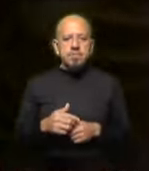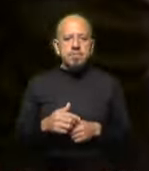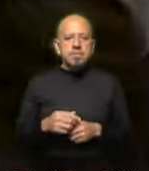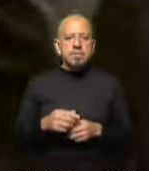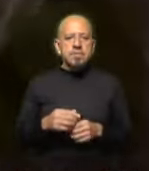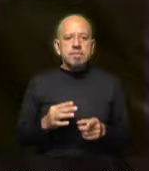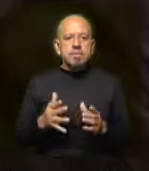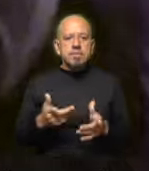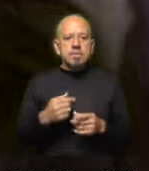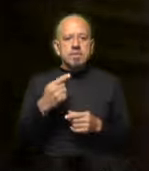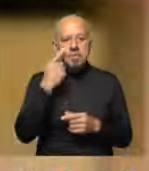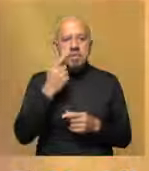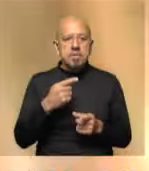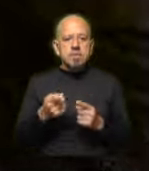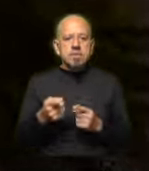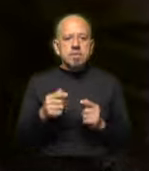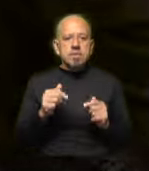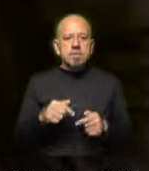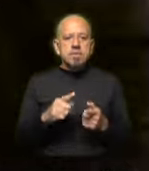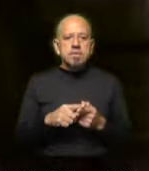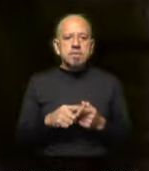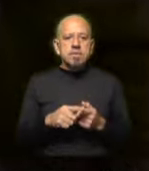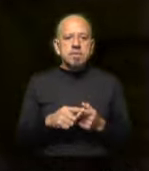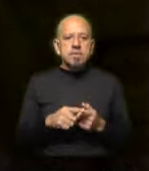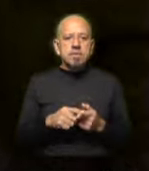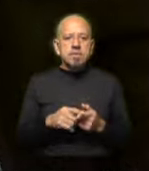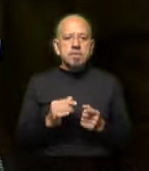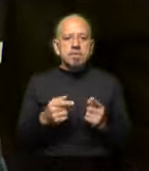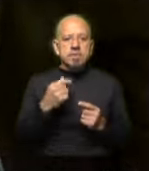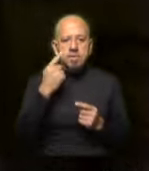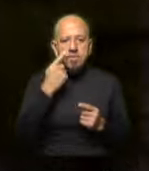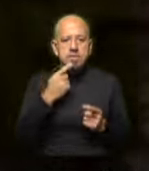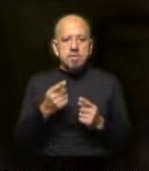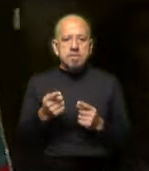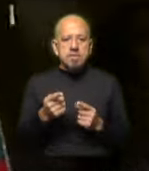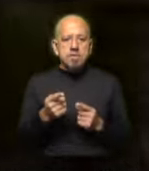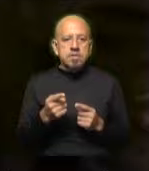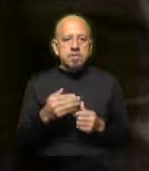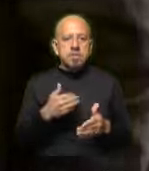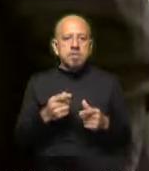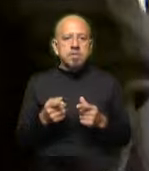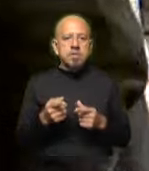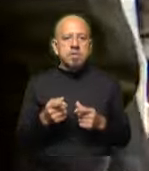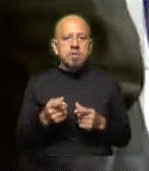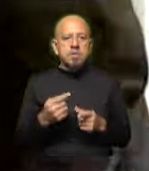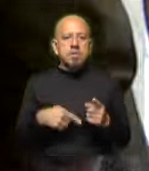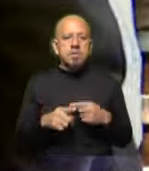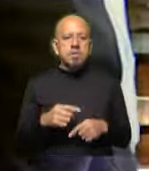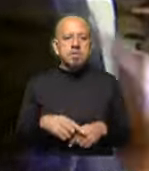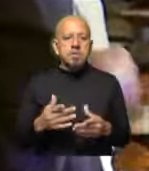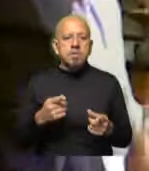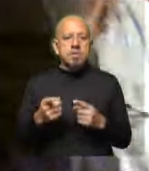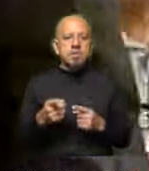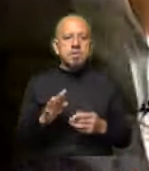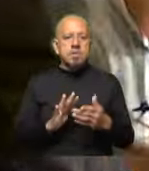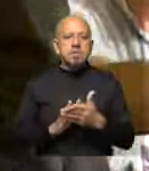lo habías vivido cuando estuviste acá frente a la dirección de no ya lo viví No desde No desde tan cerca y y no tan relajado como cuando estaba en el